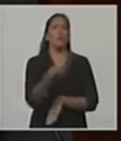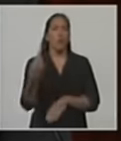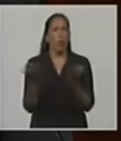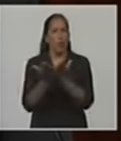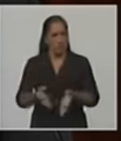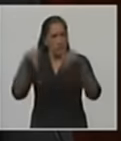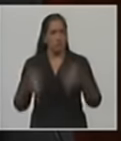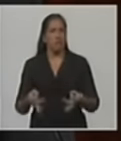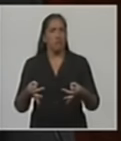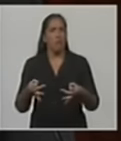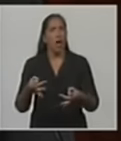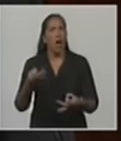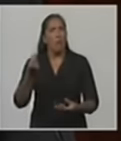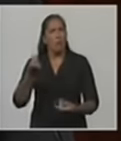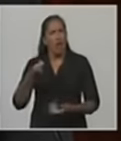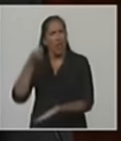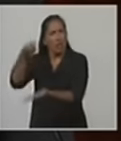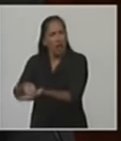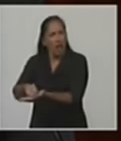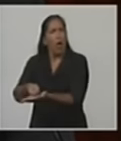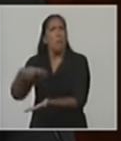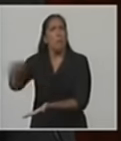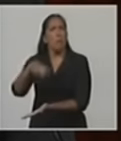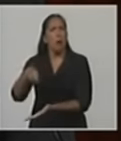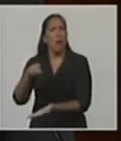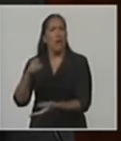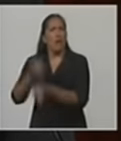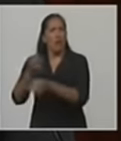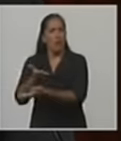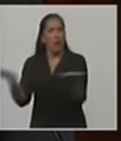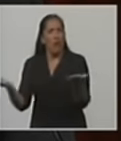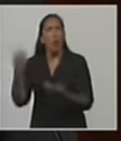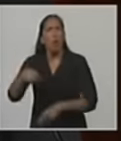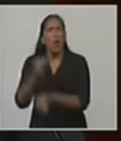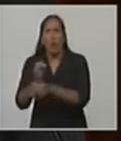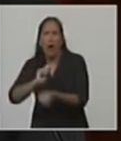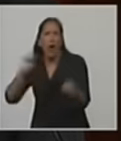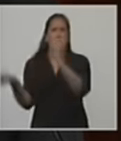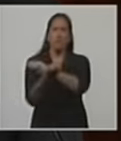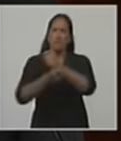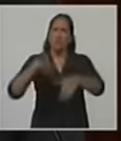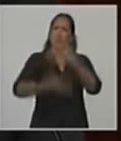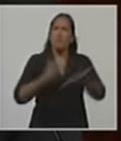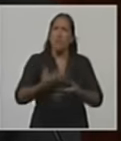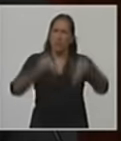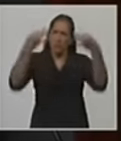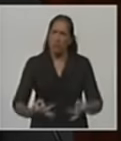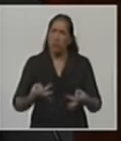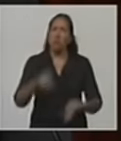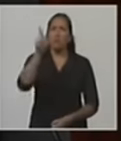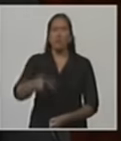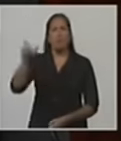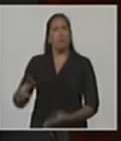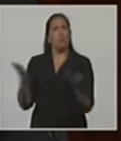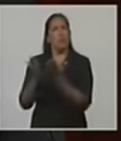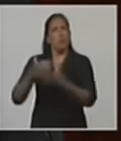una importante inversión pública, esto no se tradujo en una escuela basada en la innovación, la exigencia y el mérito. Por